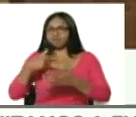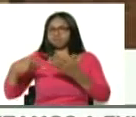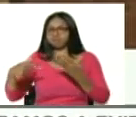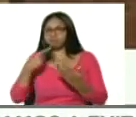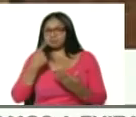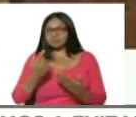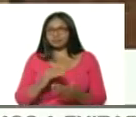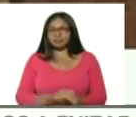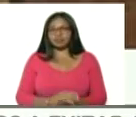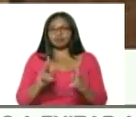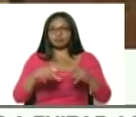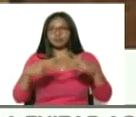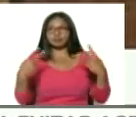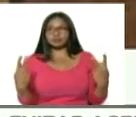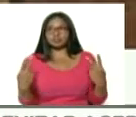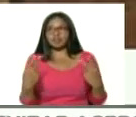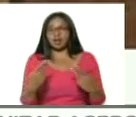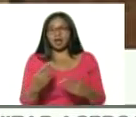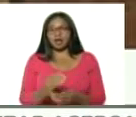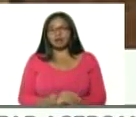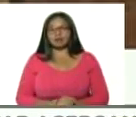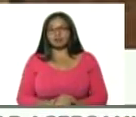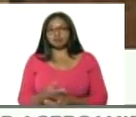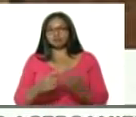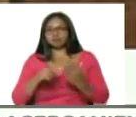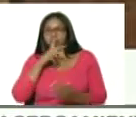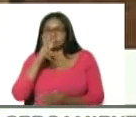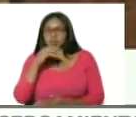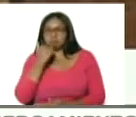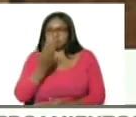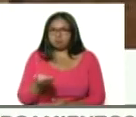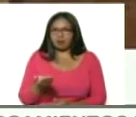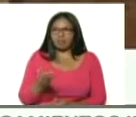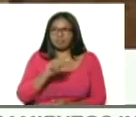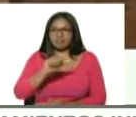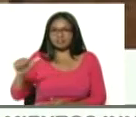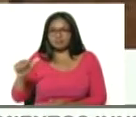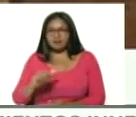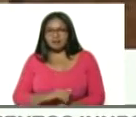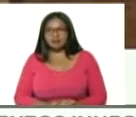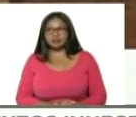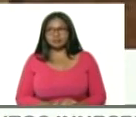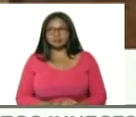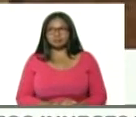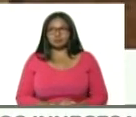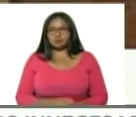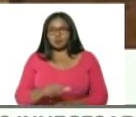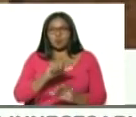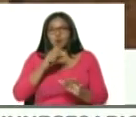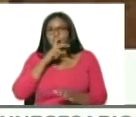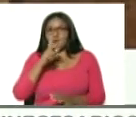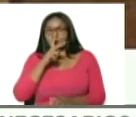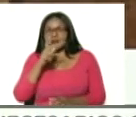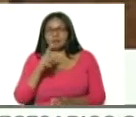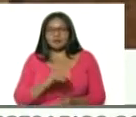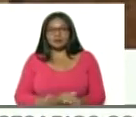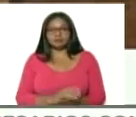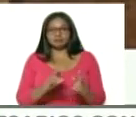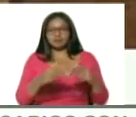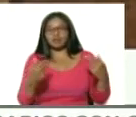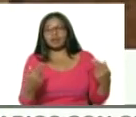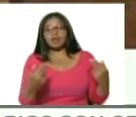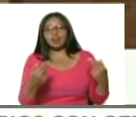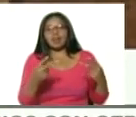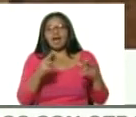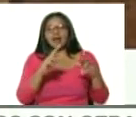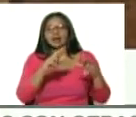la revista La Basura, La Cloaca de la Semana, una cloaca, La Semana de Bogotá es una